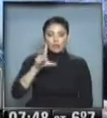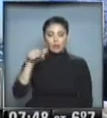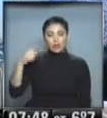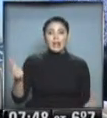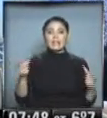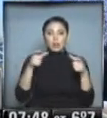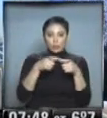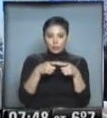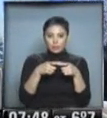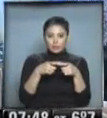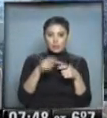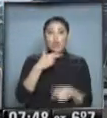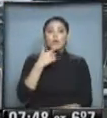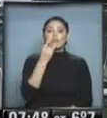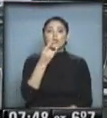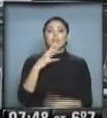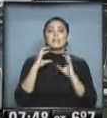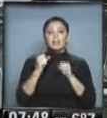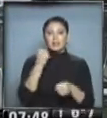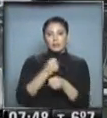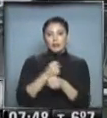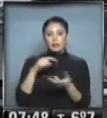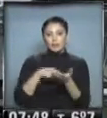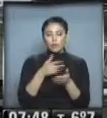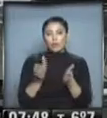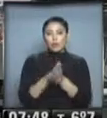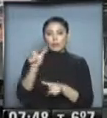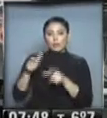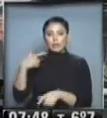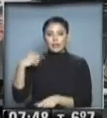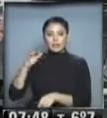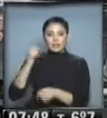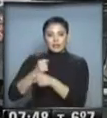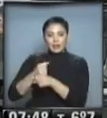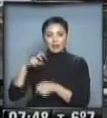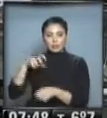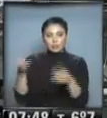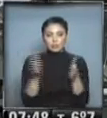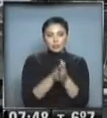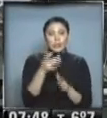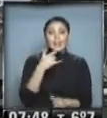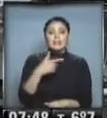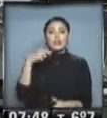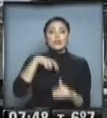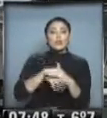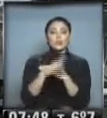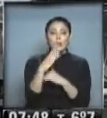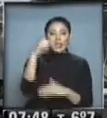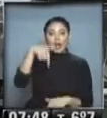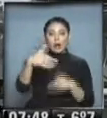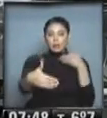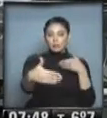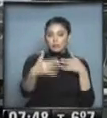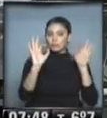en la subsecretaría de trabajo porteño con los metros delegados hay que decir que el psuv tb está cumpliendo con toda la